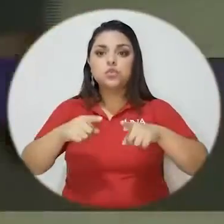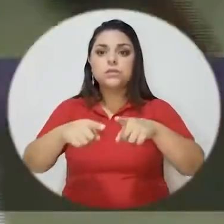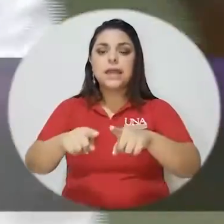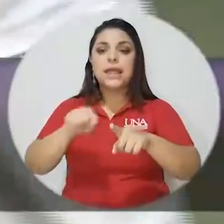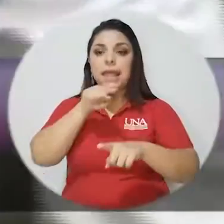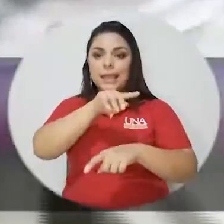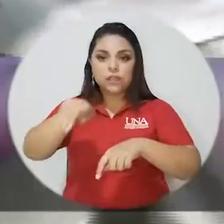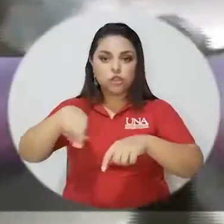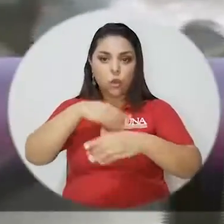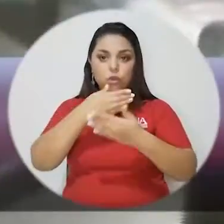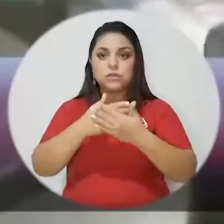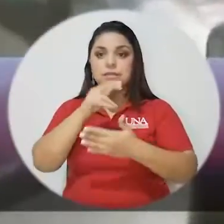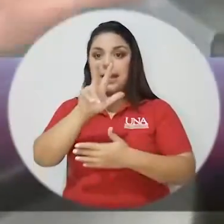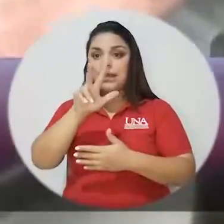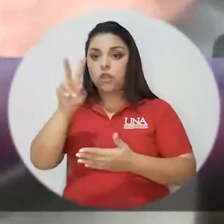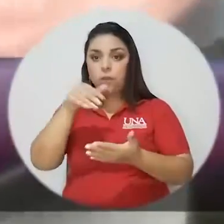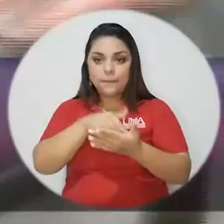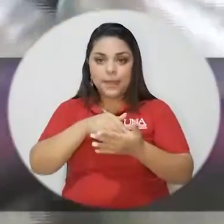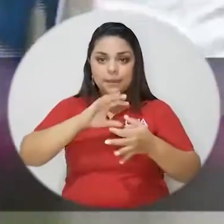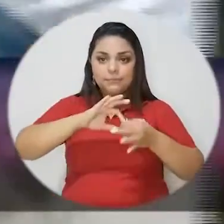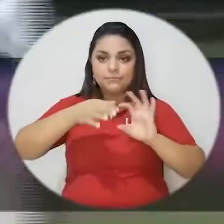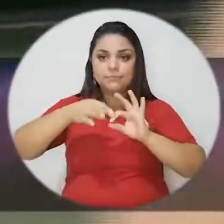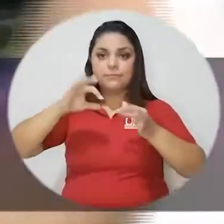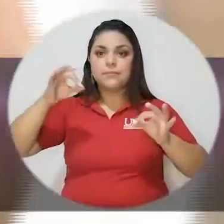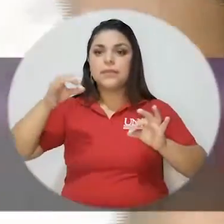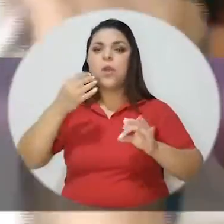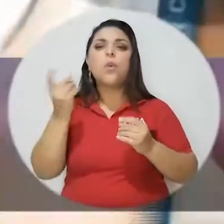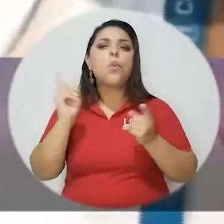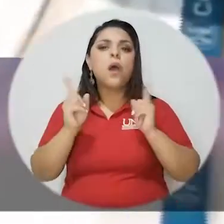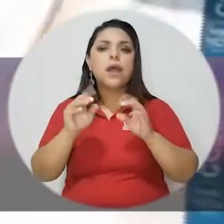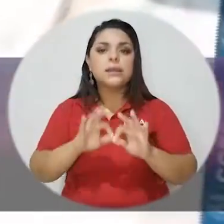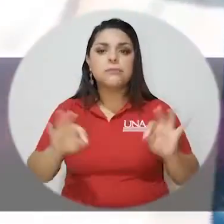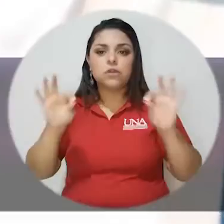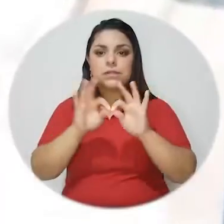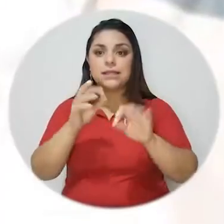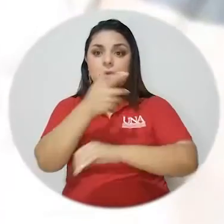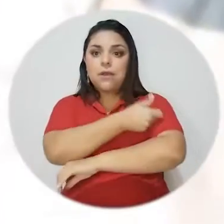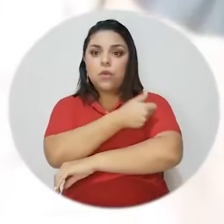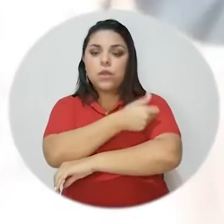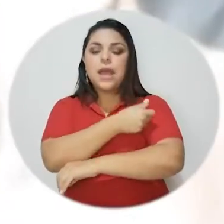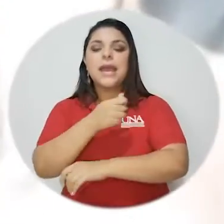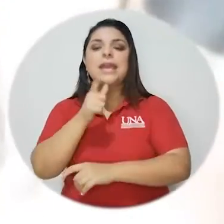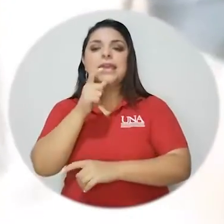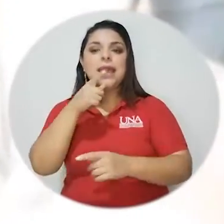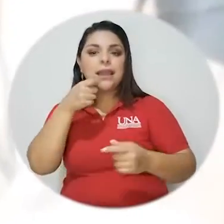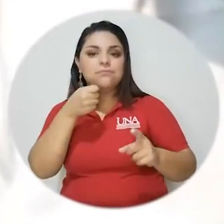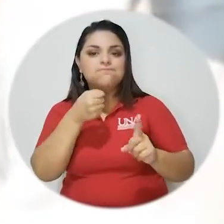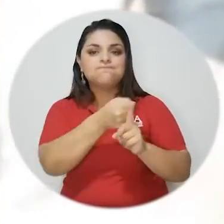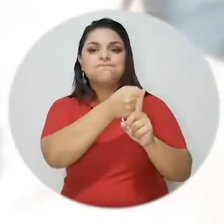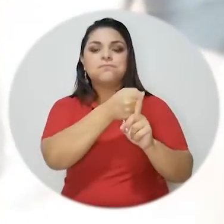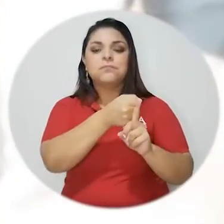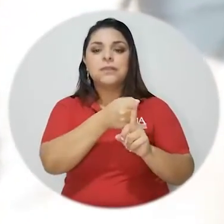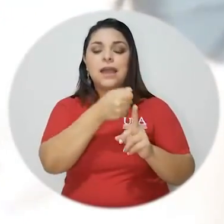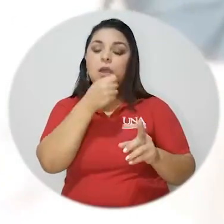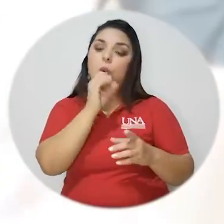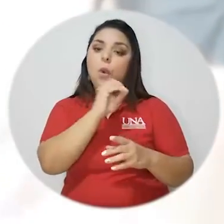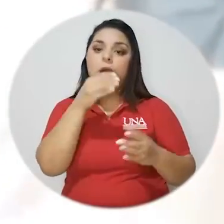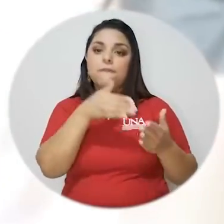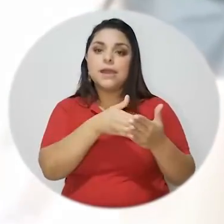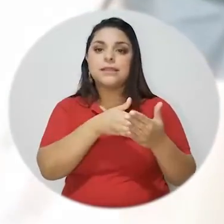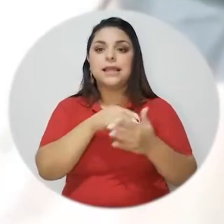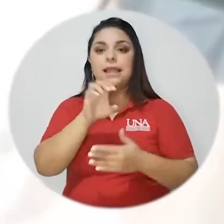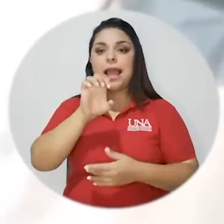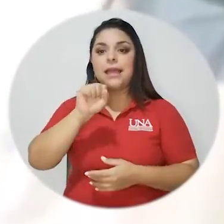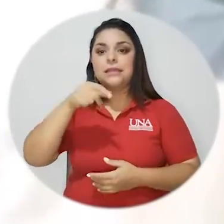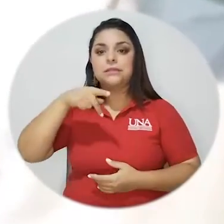32.000 nucleótidos. ¿Cuáles son importantes desde el punto de vista de las vacunas? Aquellas que afecten la conformación de la espina. Esas son las